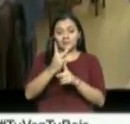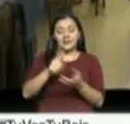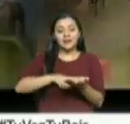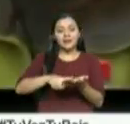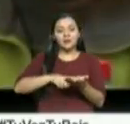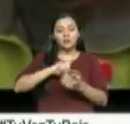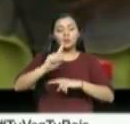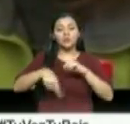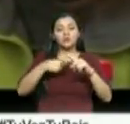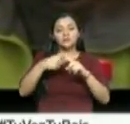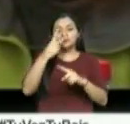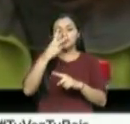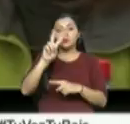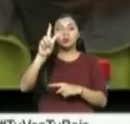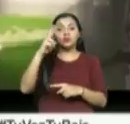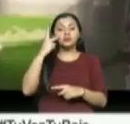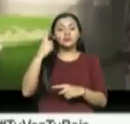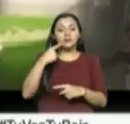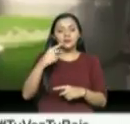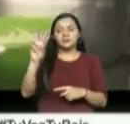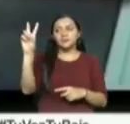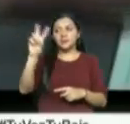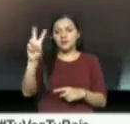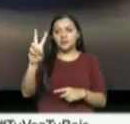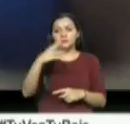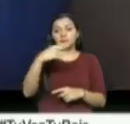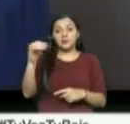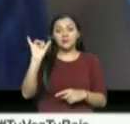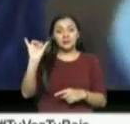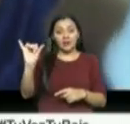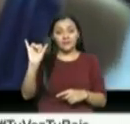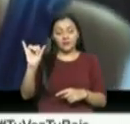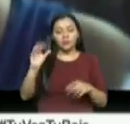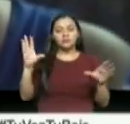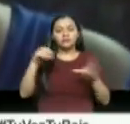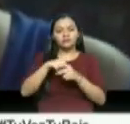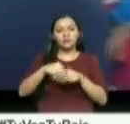lleva a cabo durante dos días, viernes y sábado, las